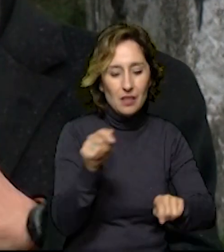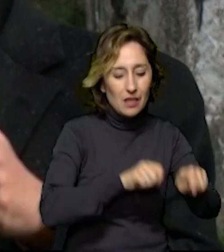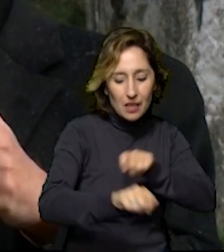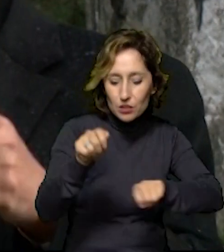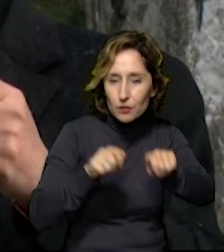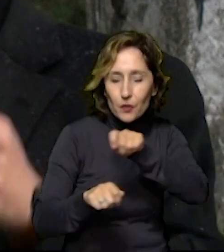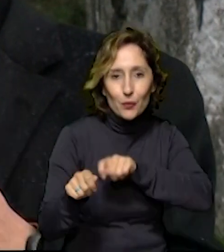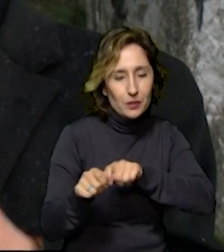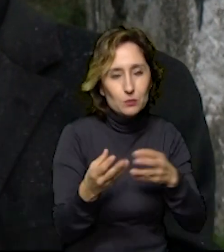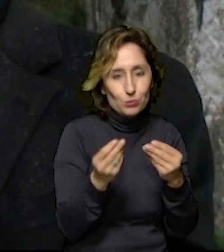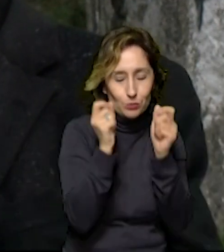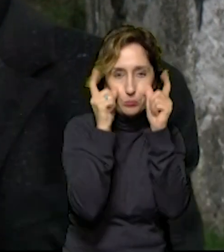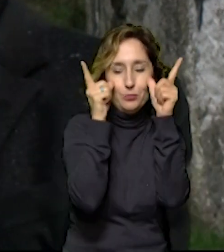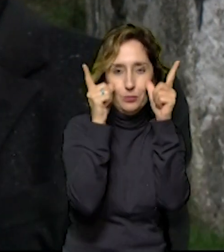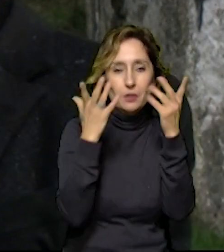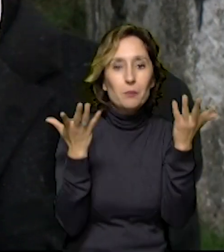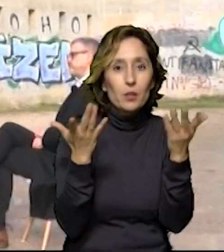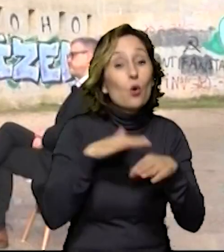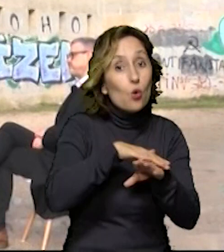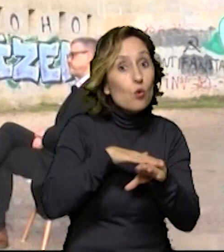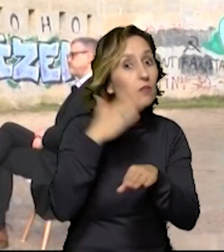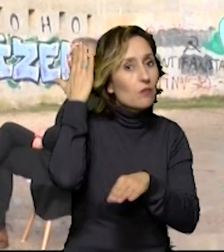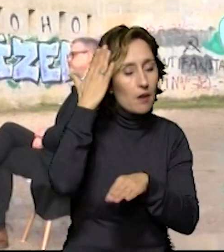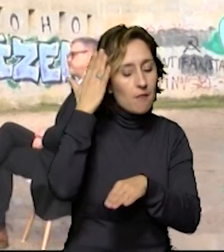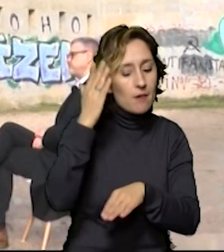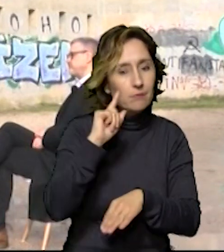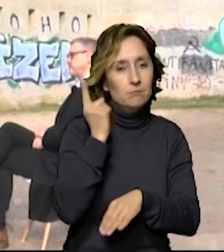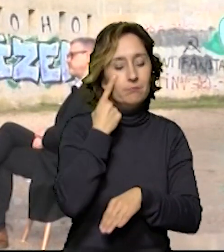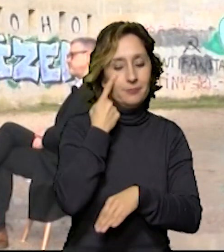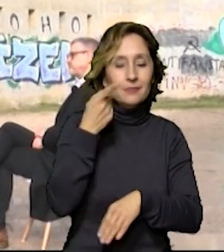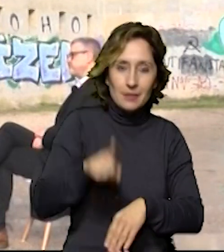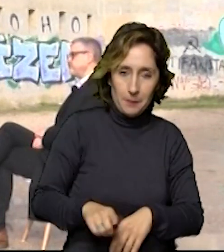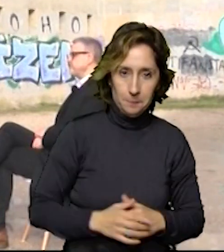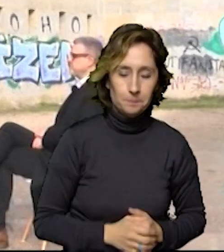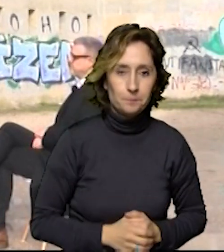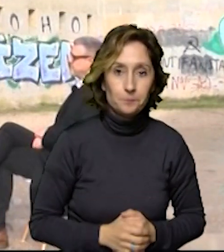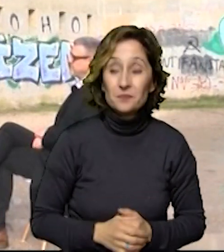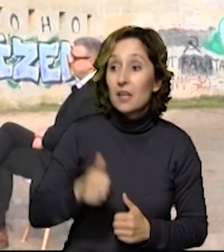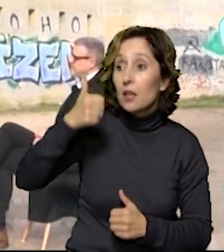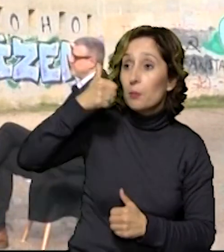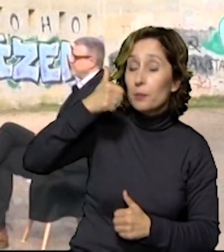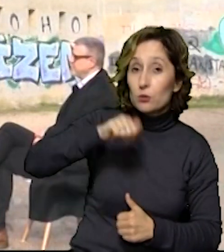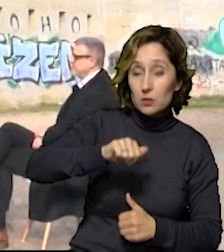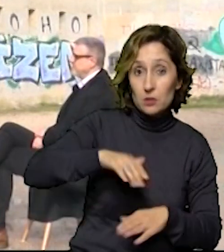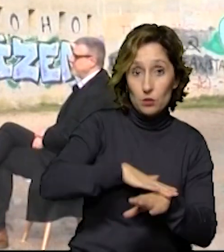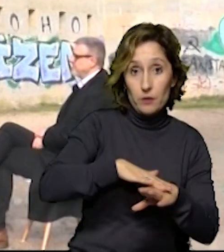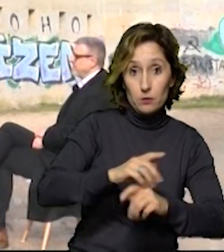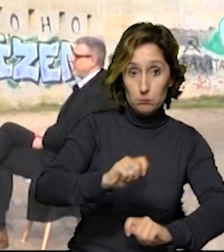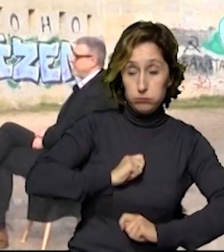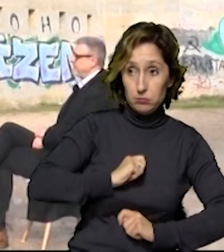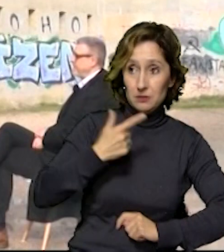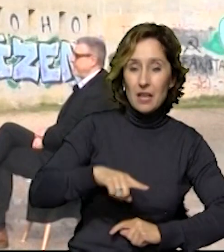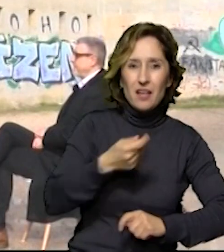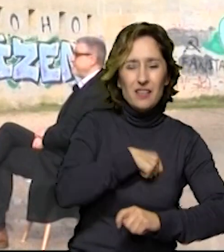lo que puedo afirmar es que ha llegado al Gobierno de Navarra. Martín, después de la investidura de Pedro Sánchez, ¿hay dos